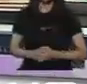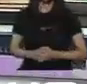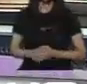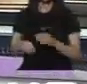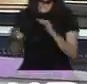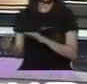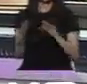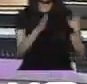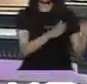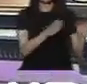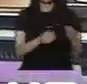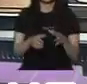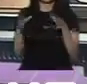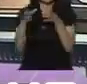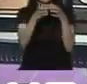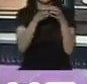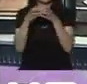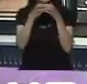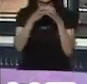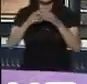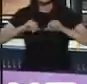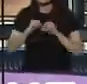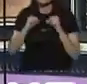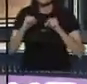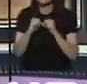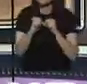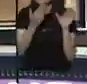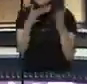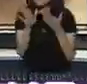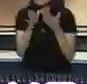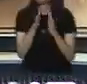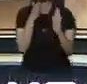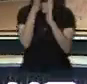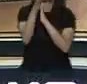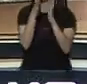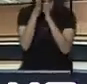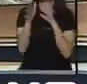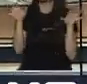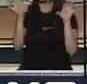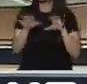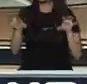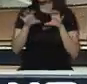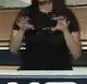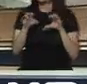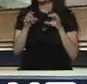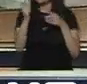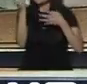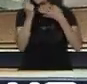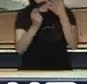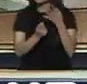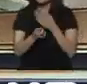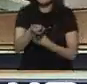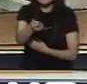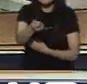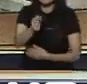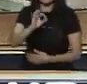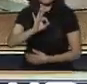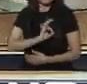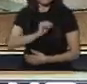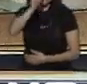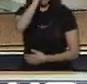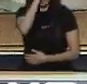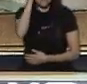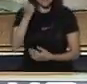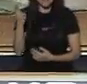Nuestros amigos del colectivo Bogotá Plan nos cuentan cuáles son las principales actividades para hacer en la capital este